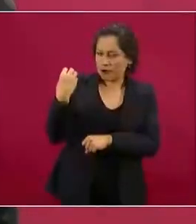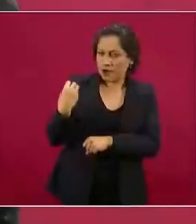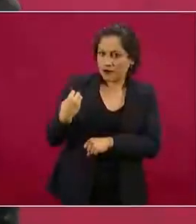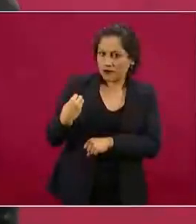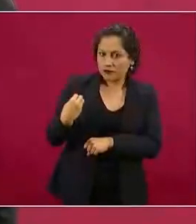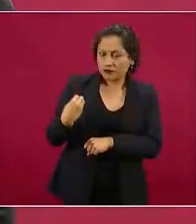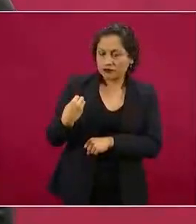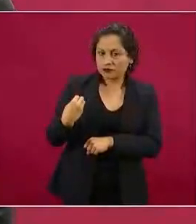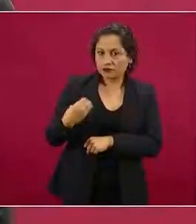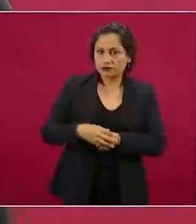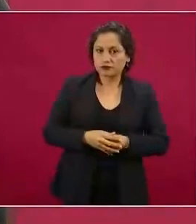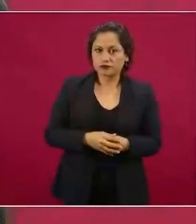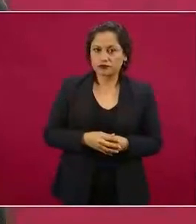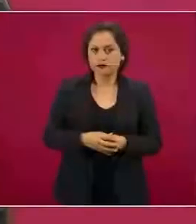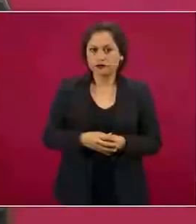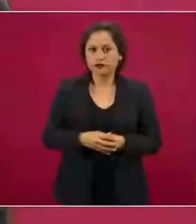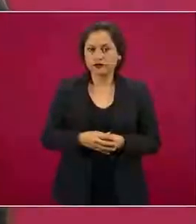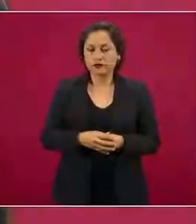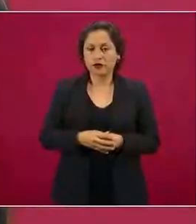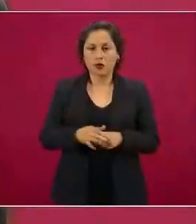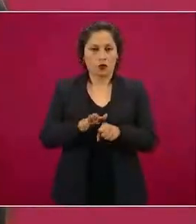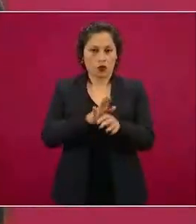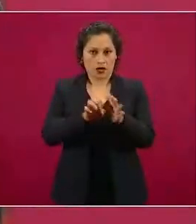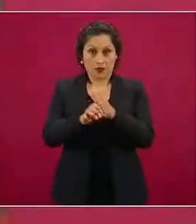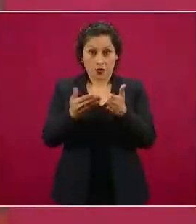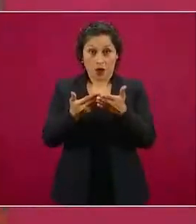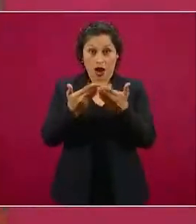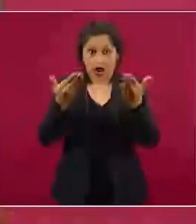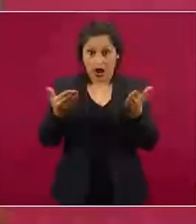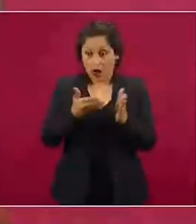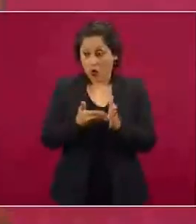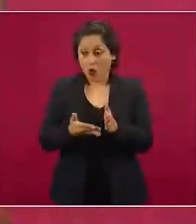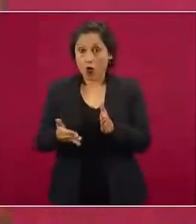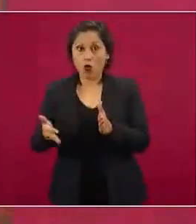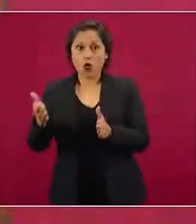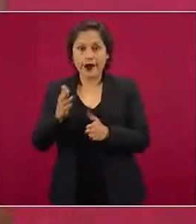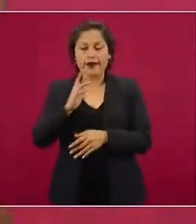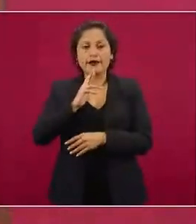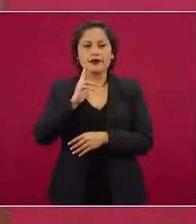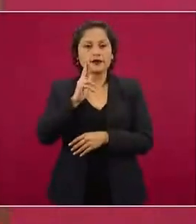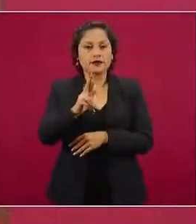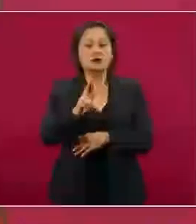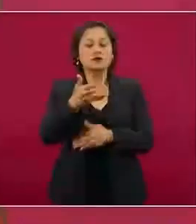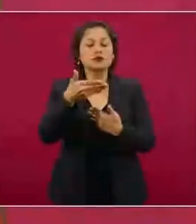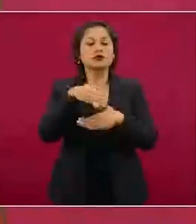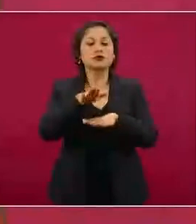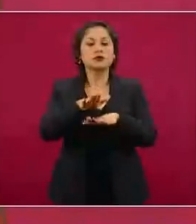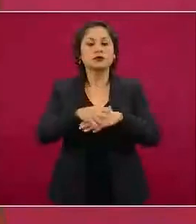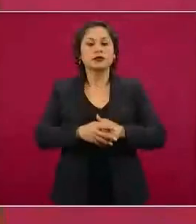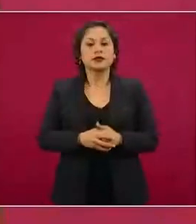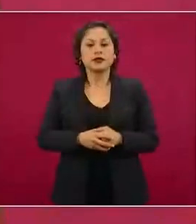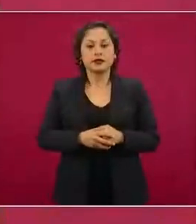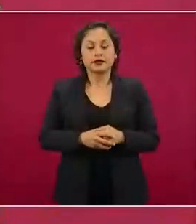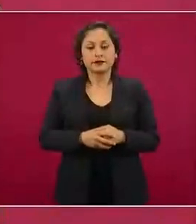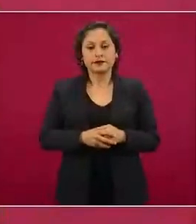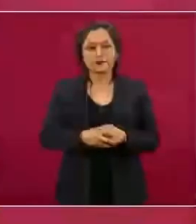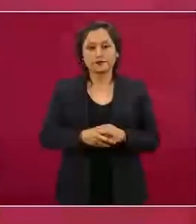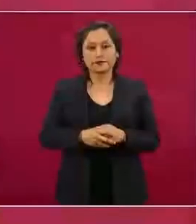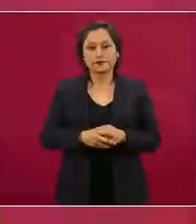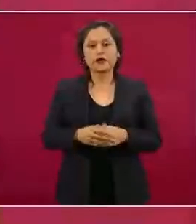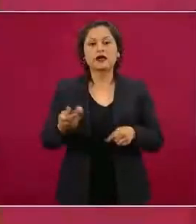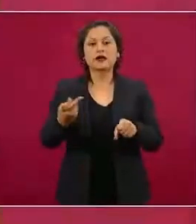Ahora tenemos que resolver, nada más que en su momento, lo de los días